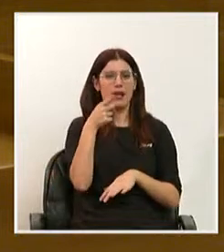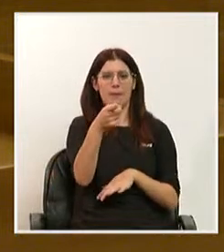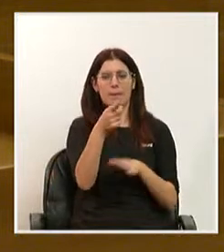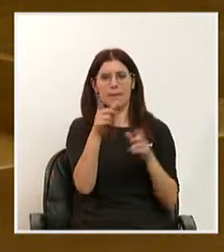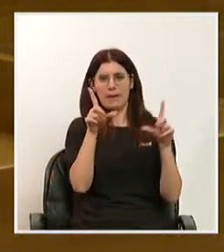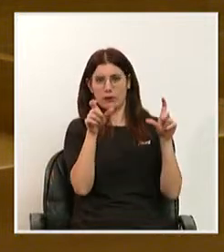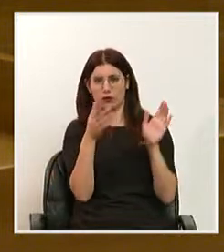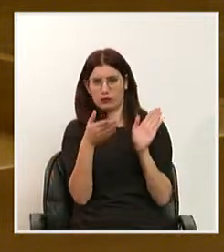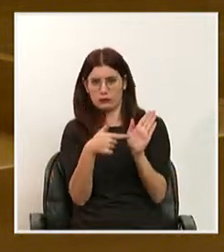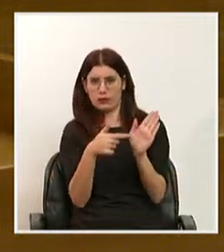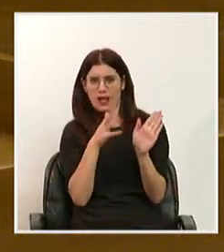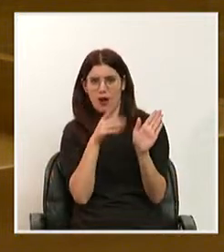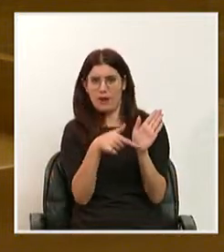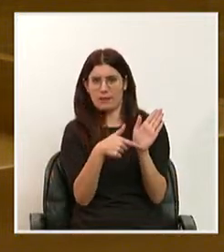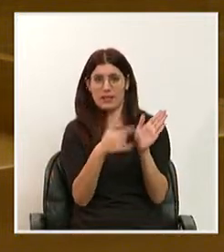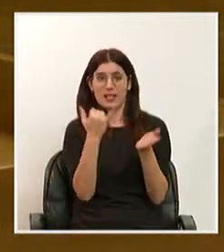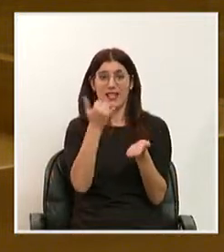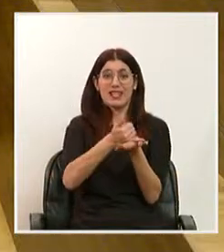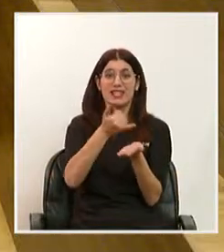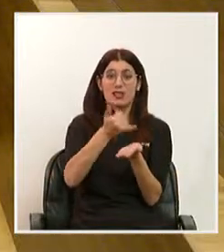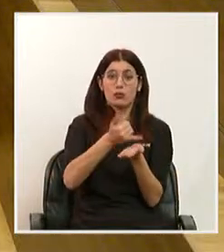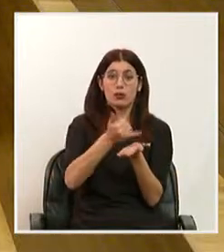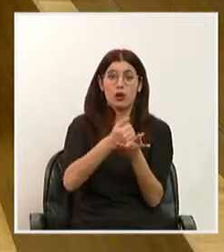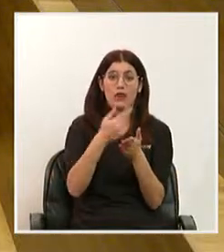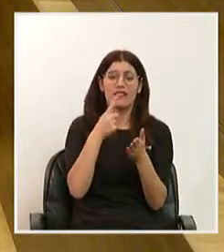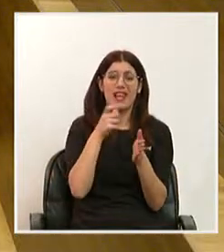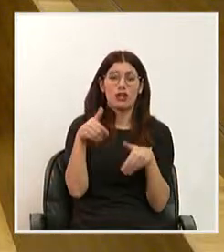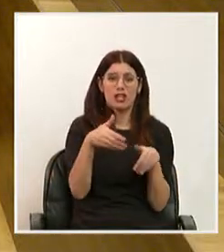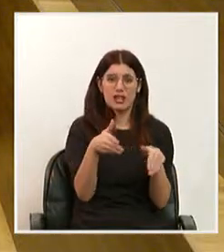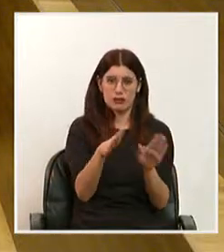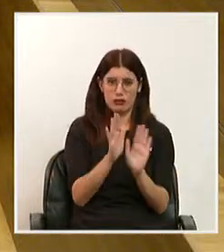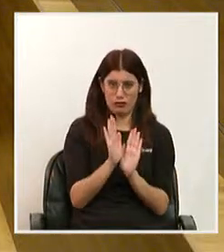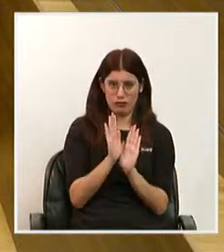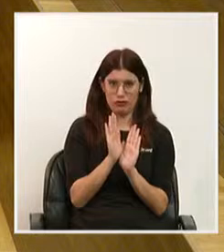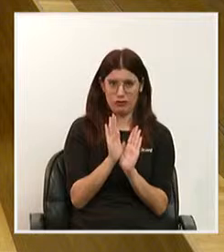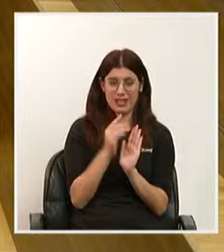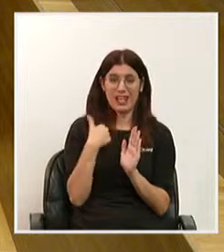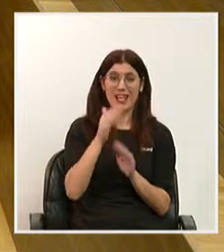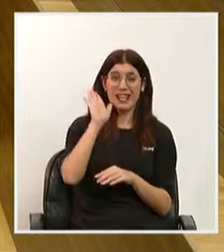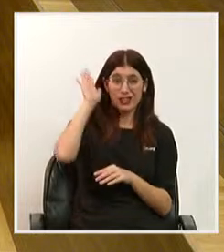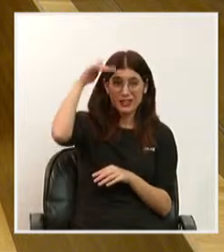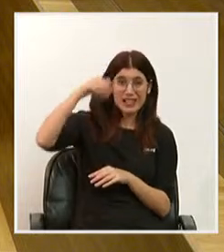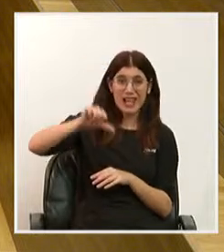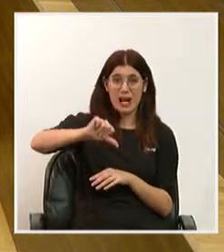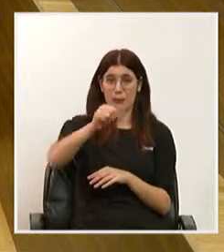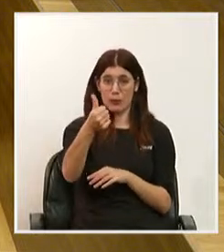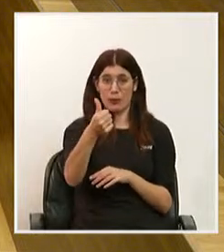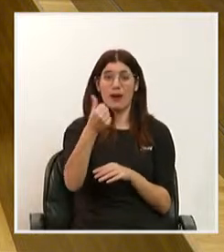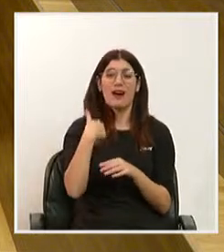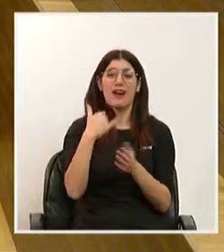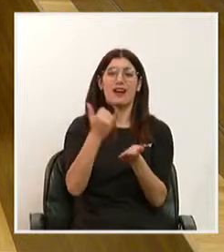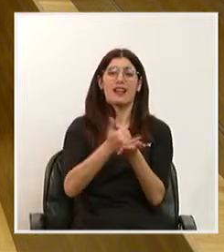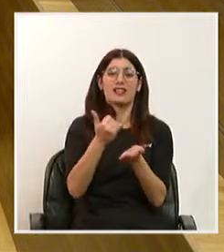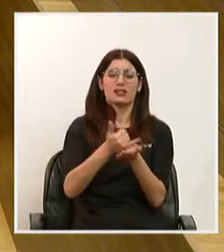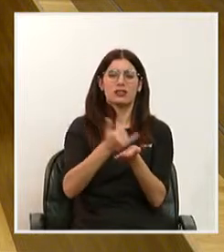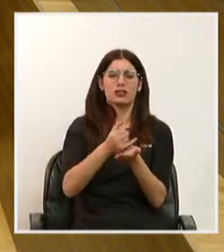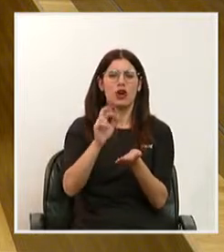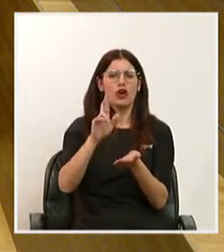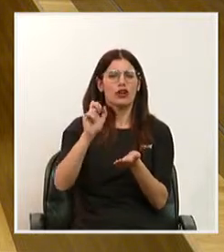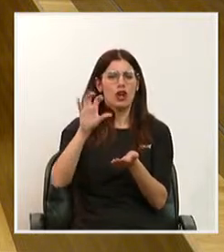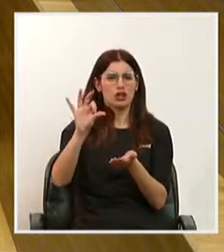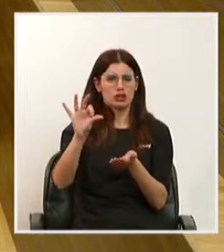J el instituto de los líos el consell aprueba ahora crear el instituto de bor